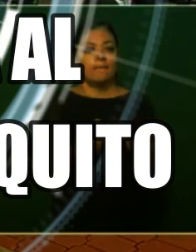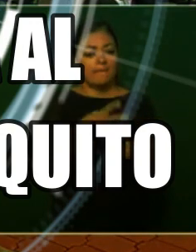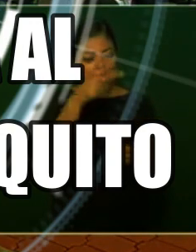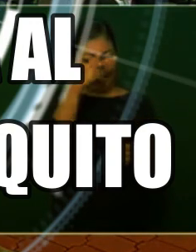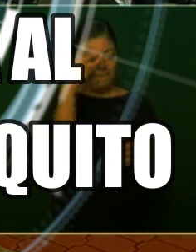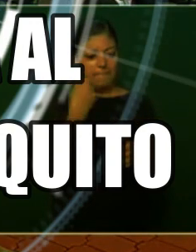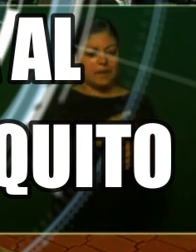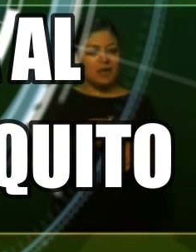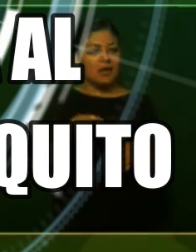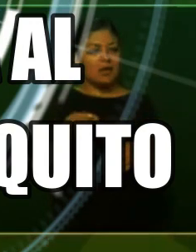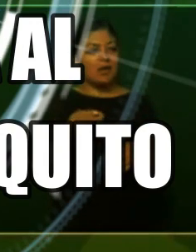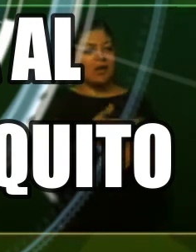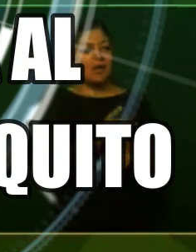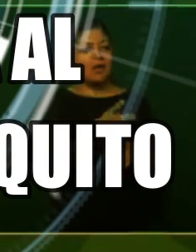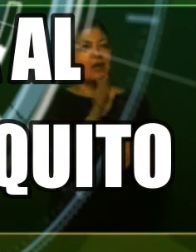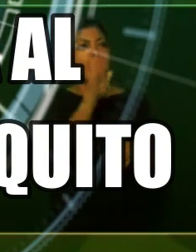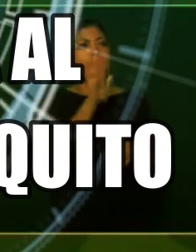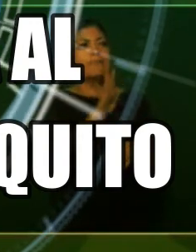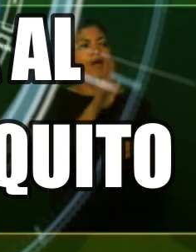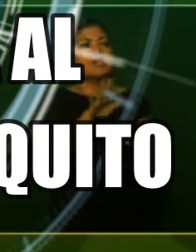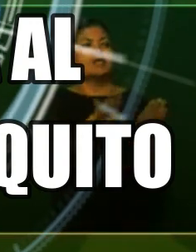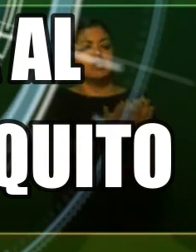México fuese una colonia